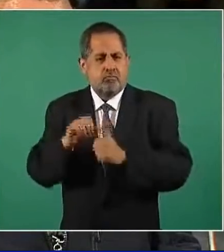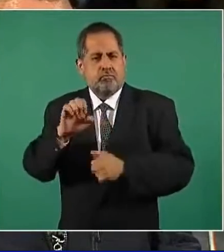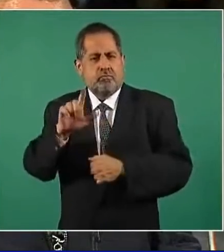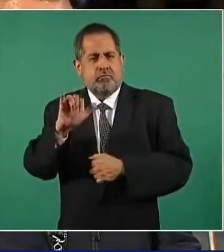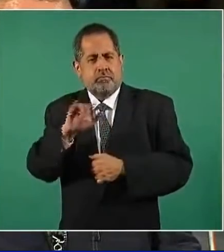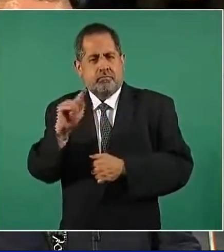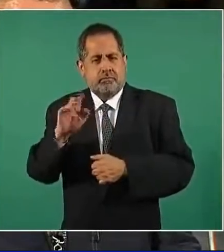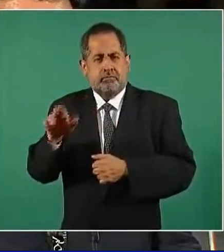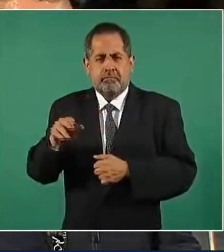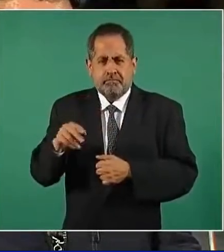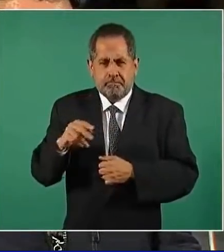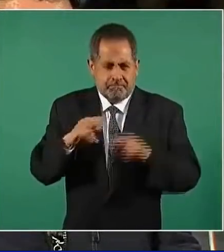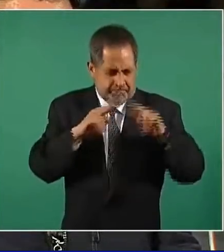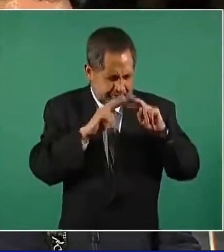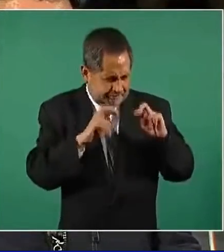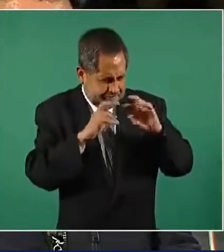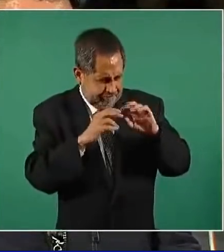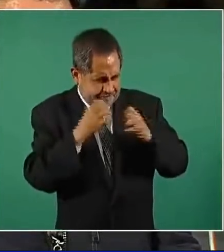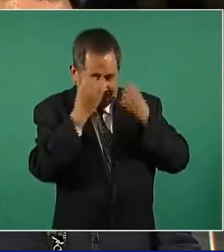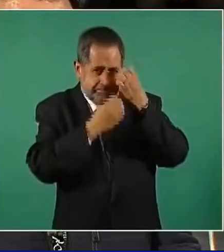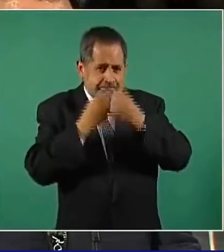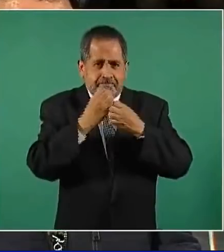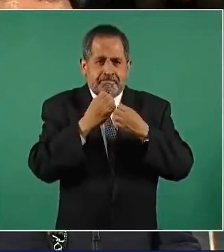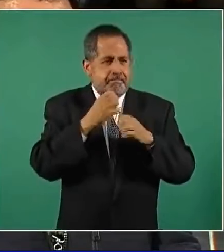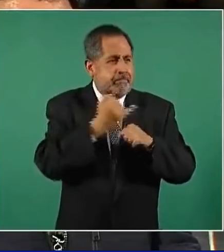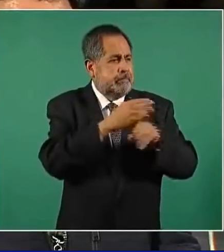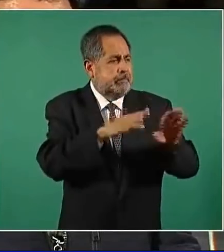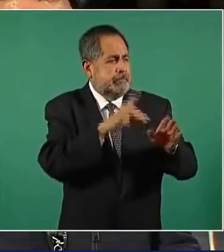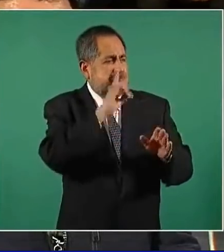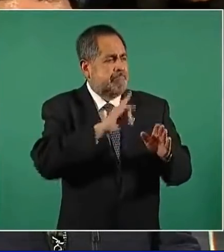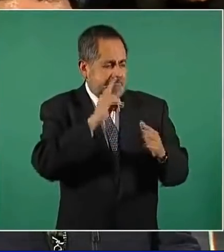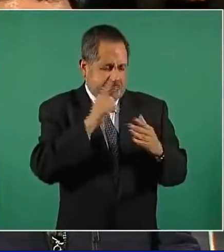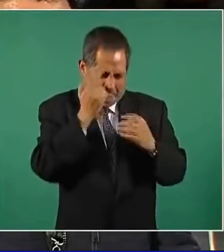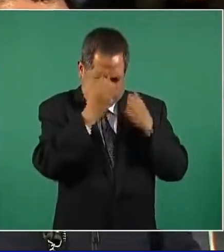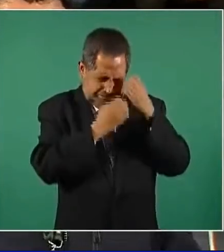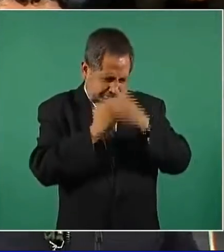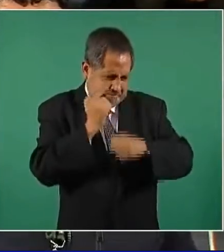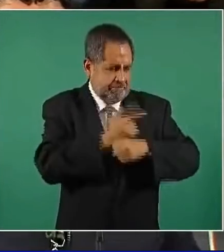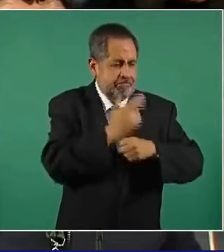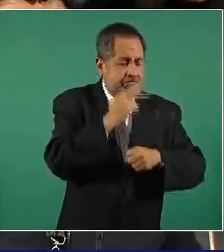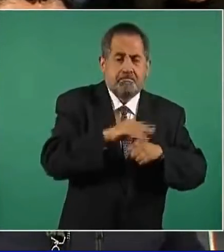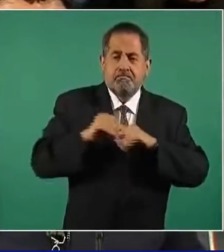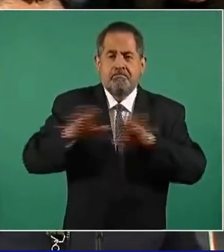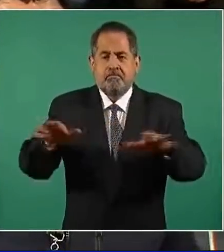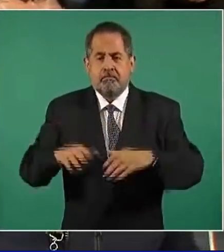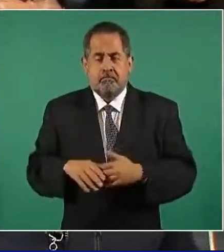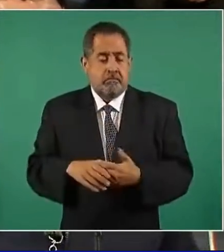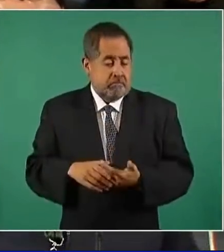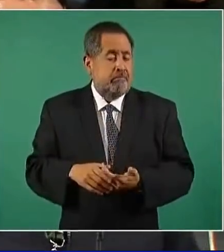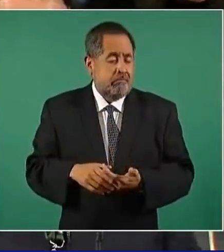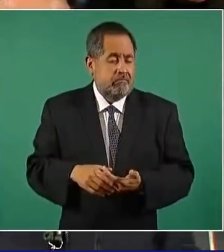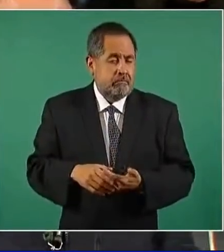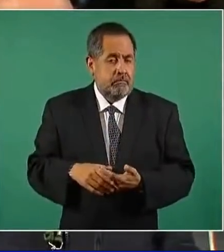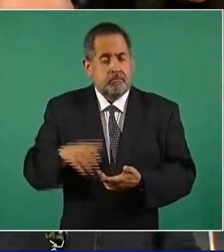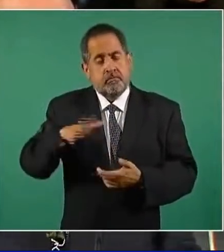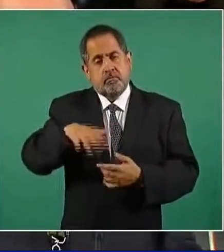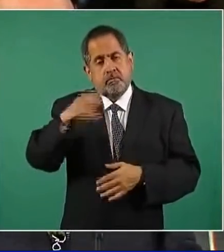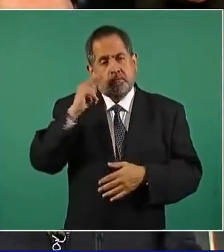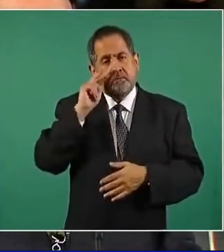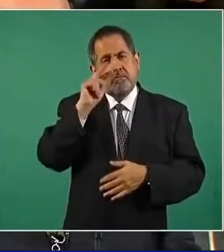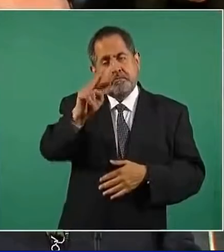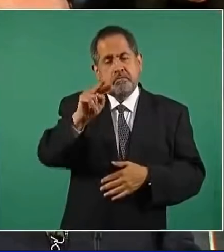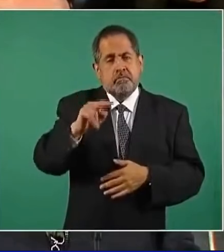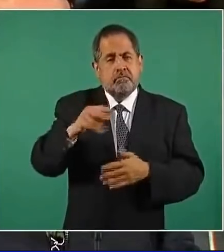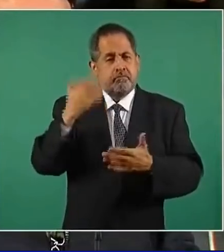un mejor análisis de la información expuesta observó presidente que se han dejado de contabilizar las notas